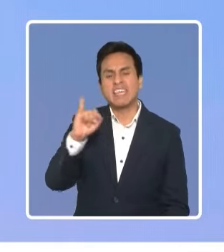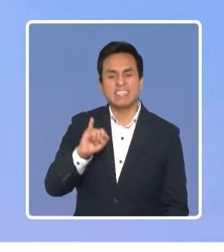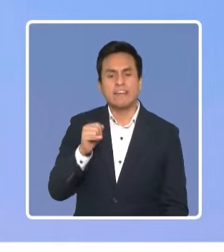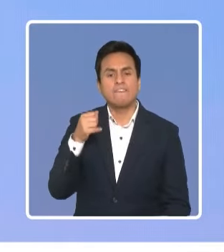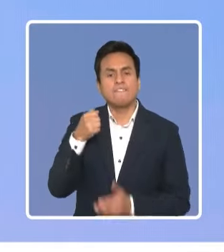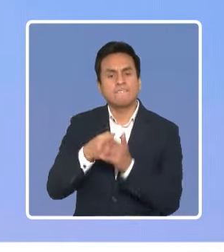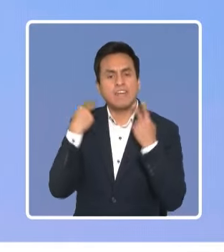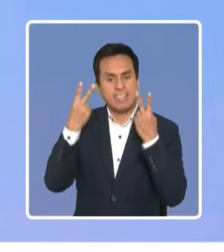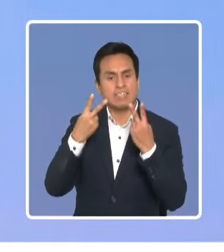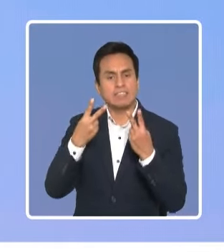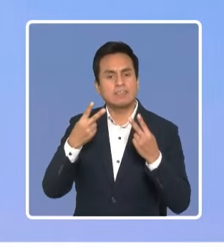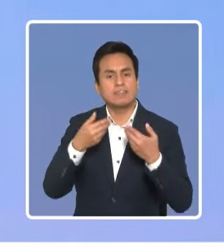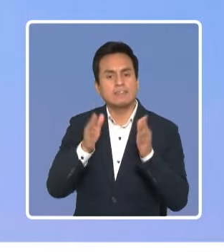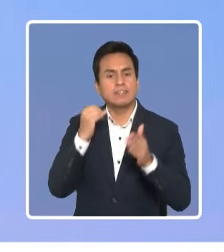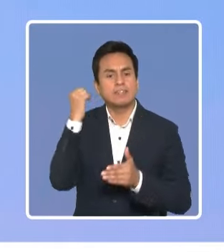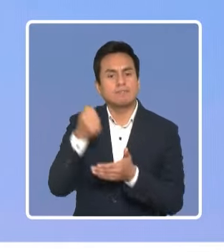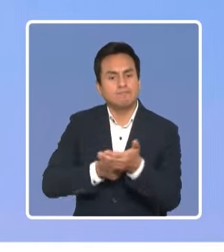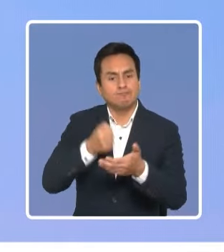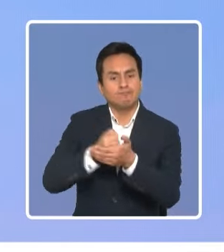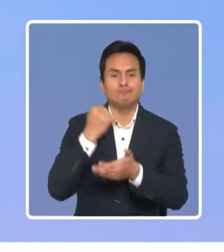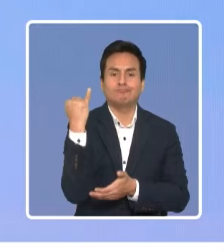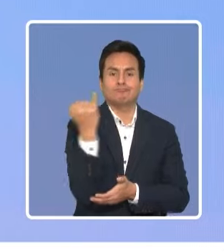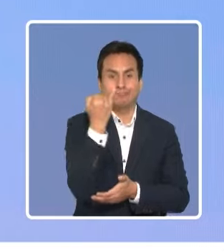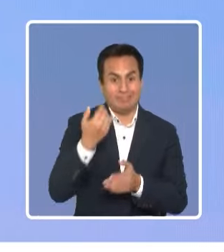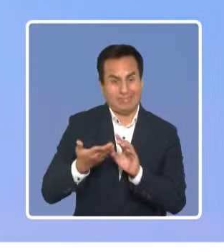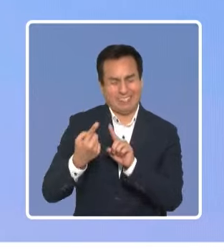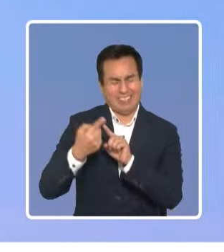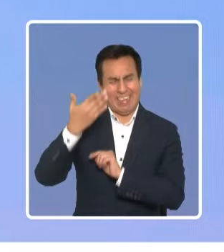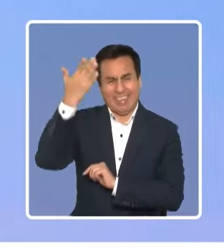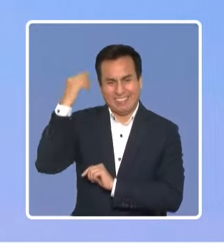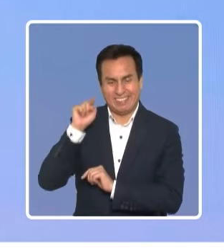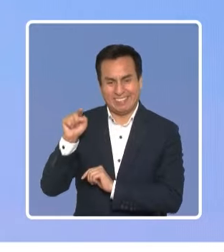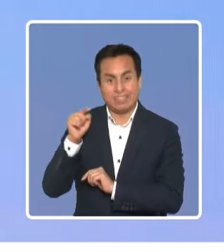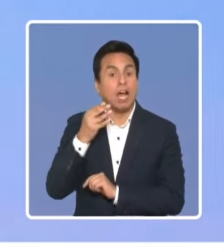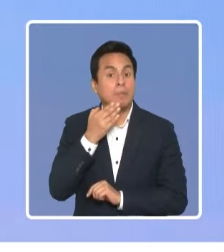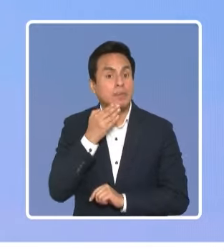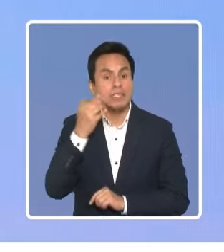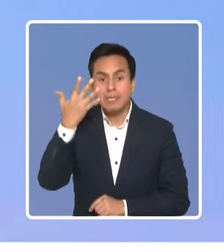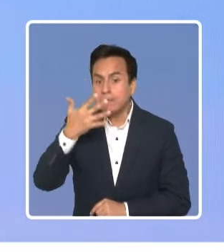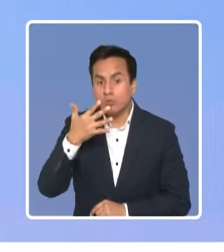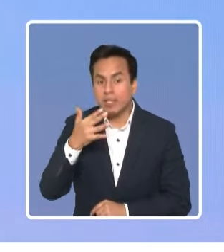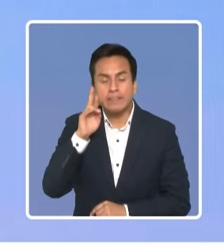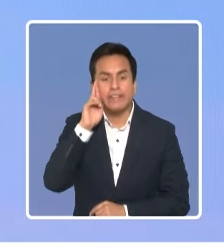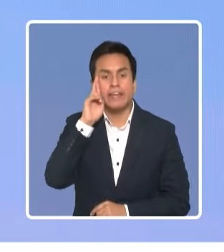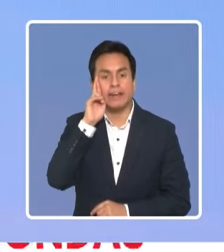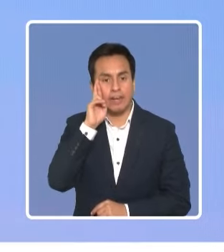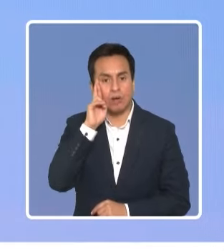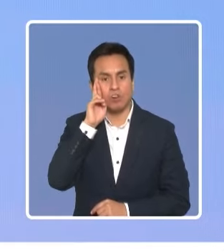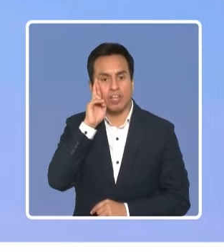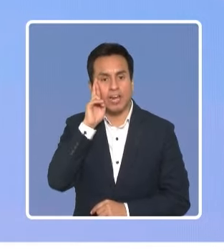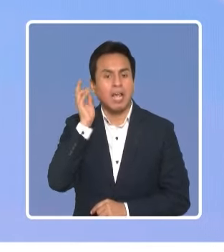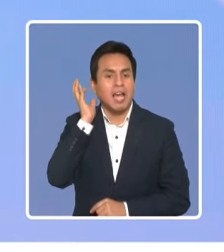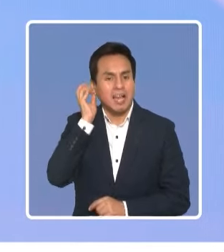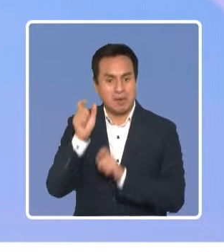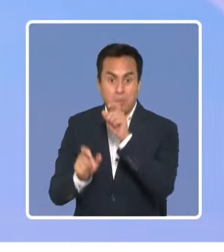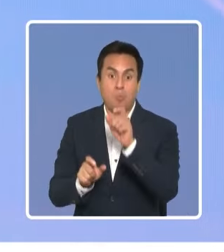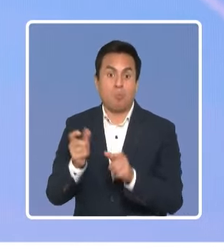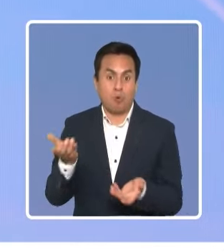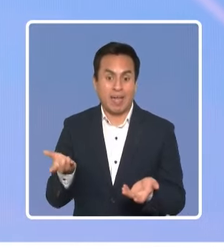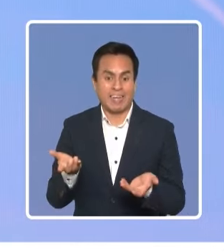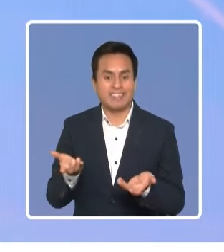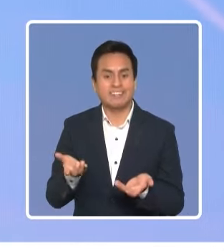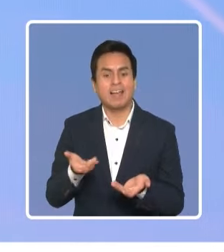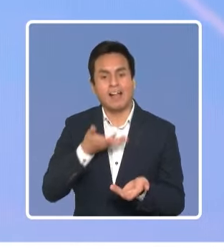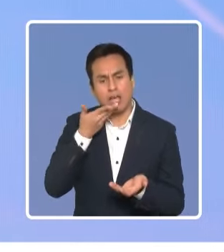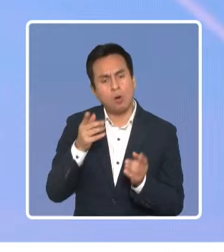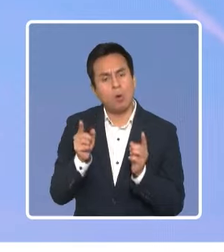que participaron de la gesta de la independencia. Pero también es importante recordar a las mujeres de